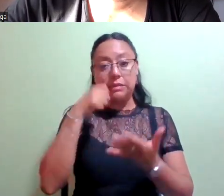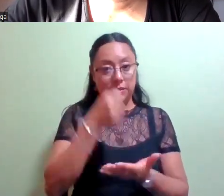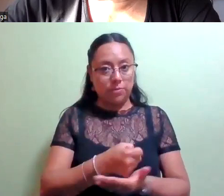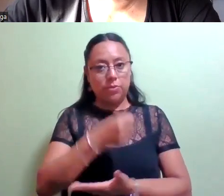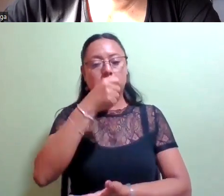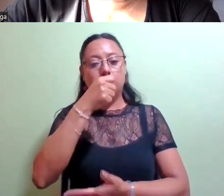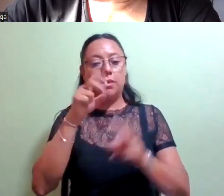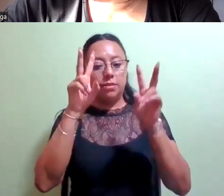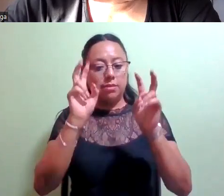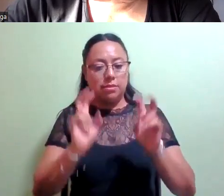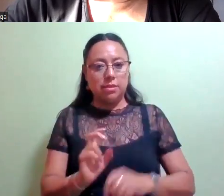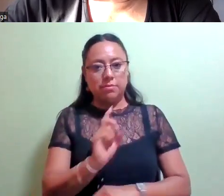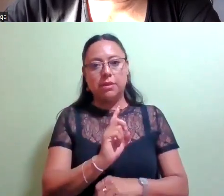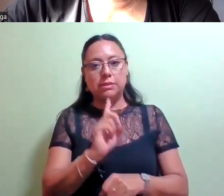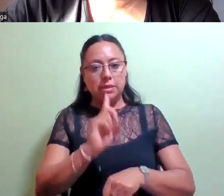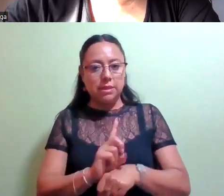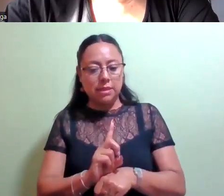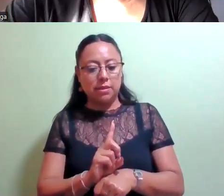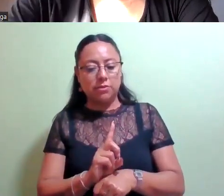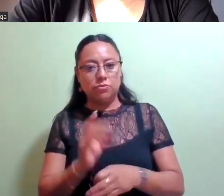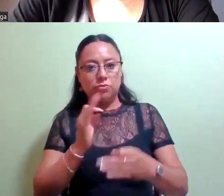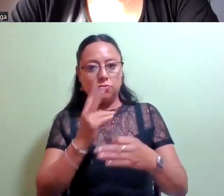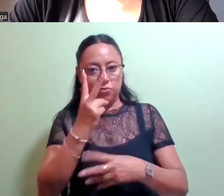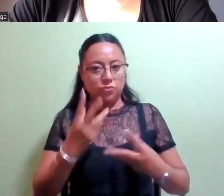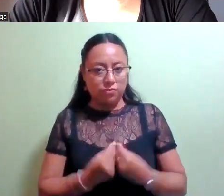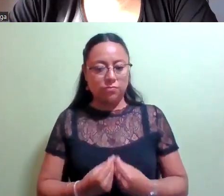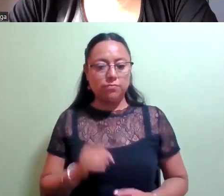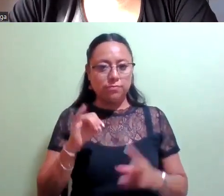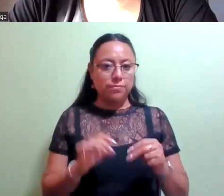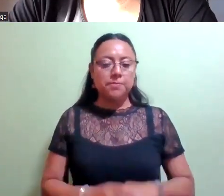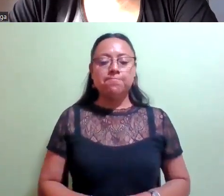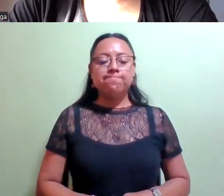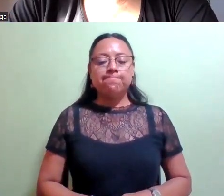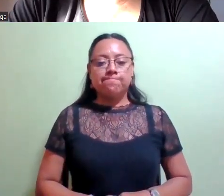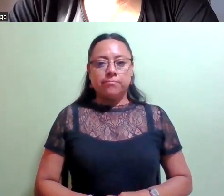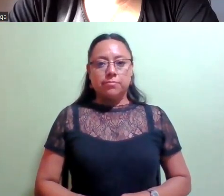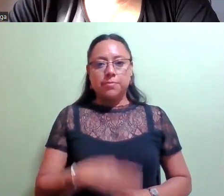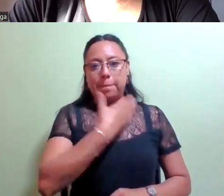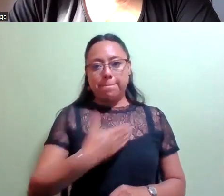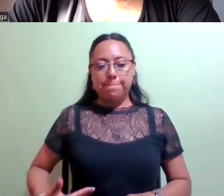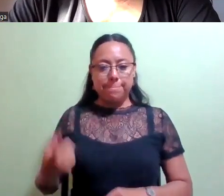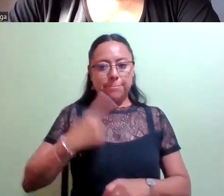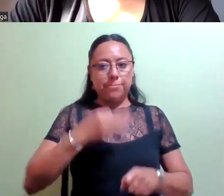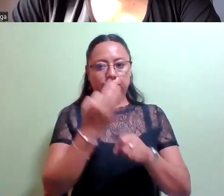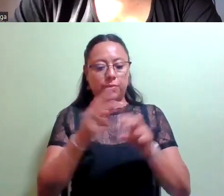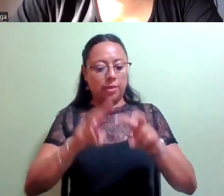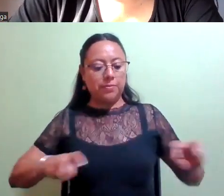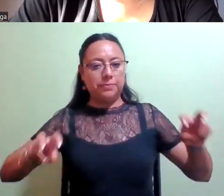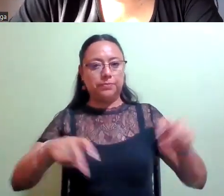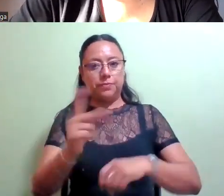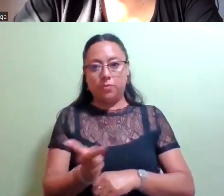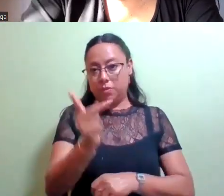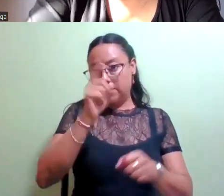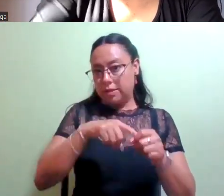aprobarse el orden del día en un solo acto. Por instrucciones de la presidencia, se consulta a las y los integrantes de